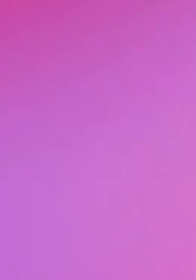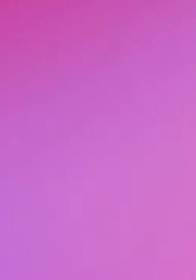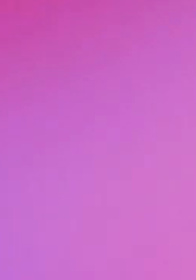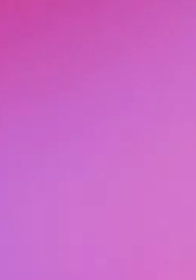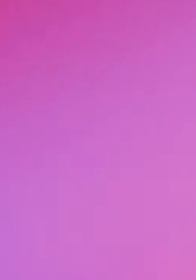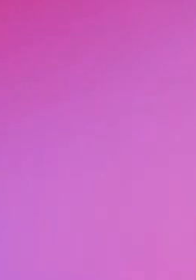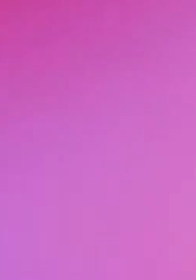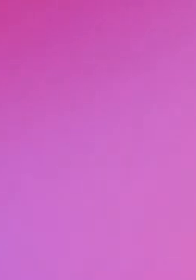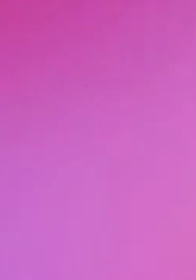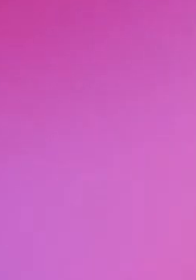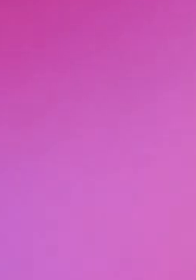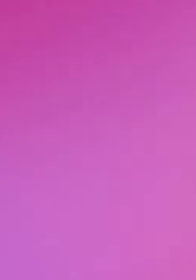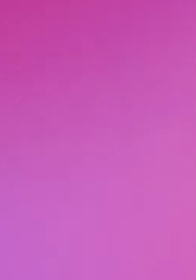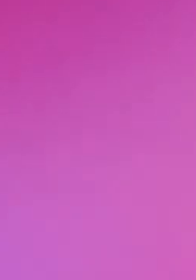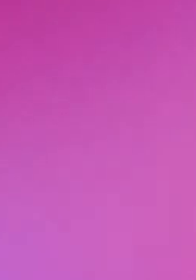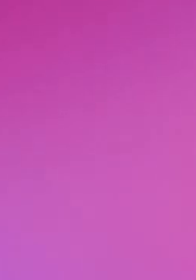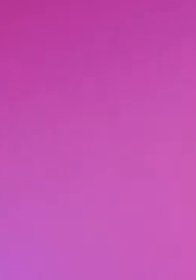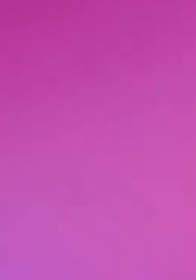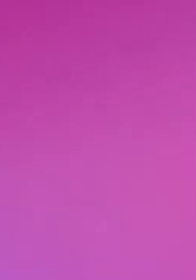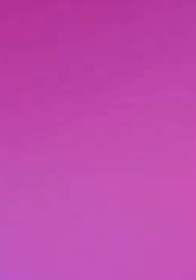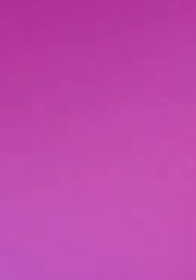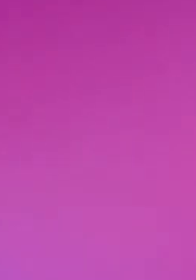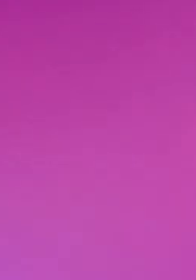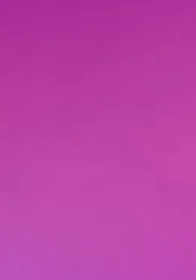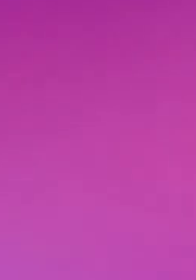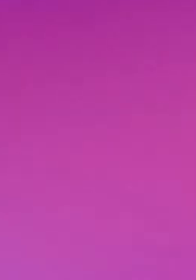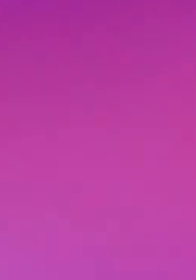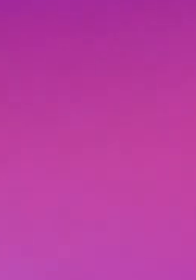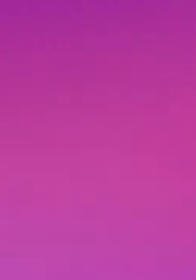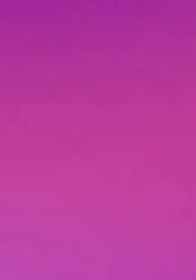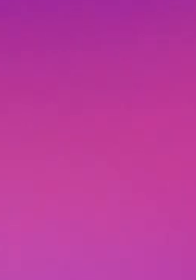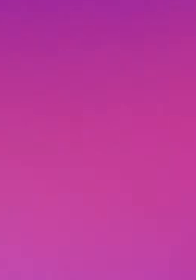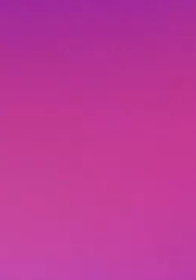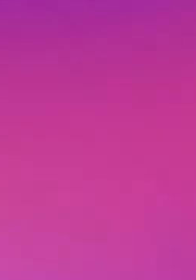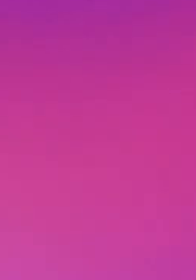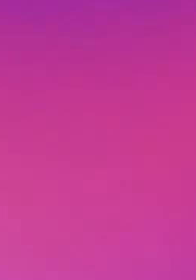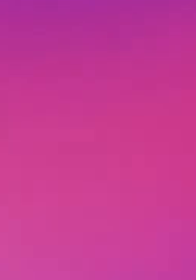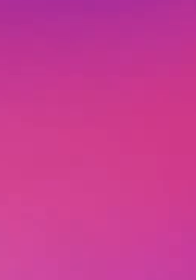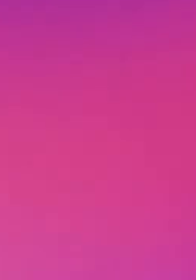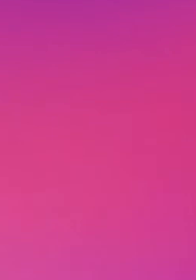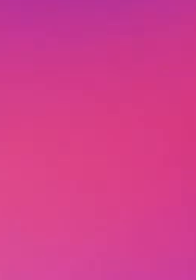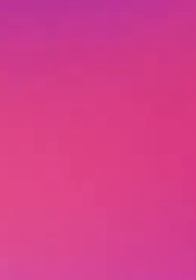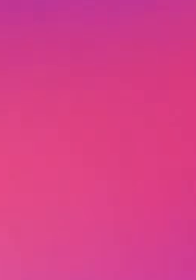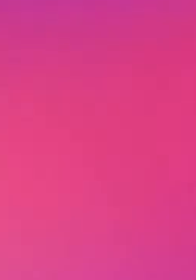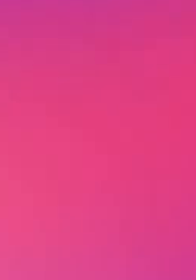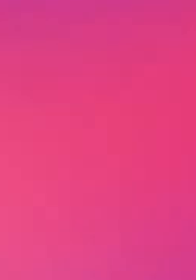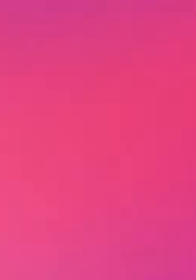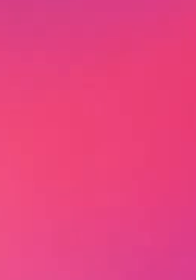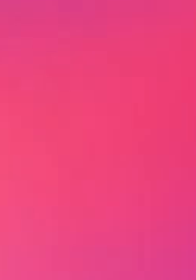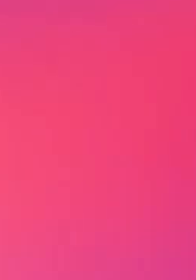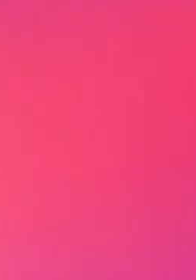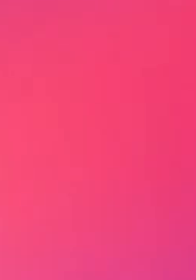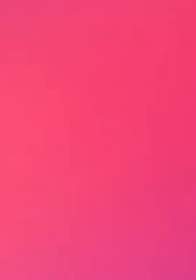libros de texto en versión digital, recuerda que los puedes encontrar en la página